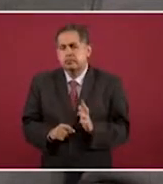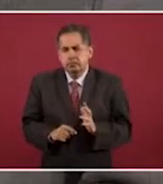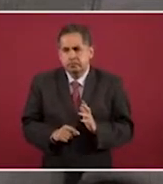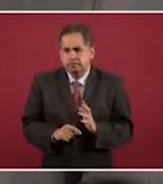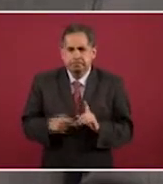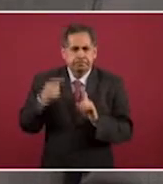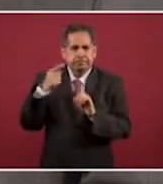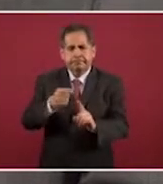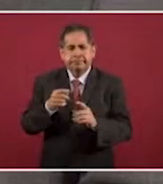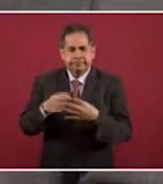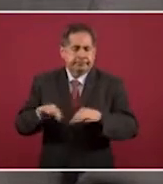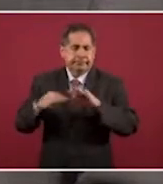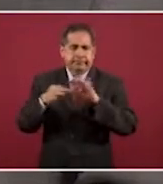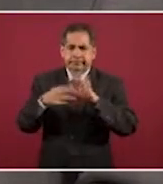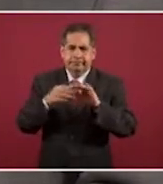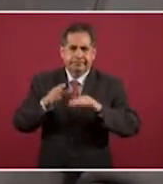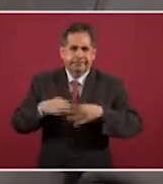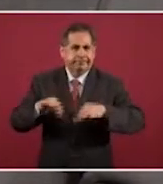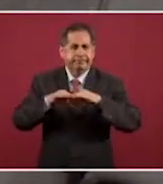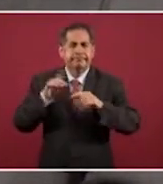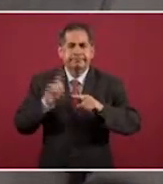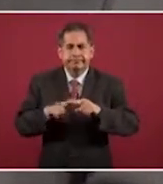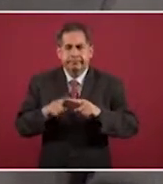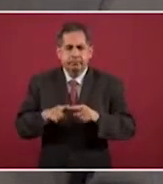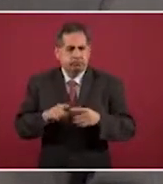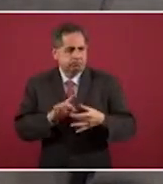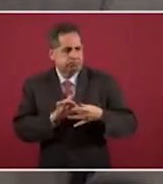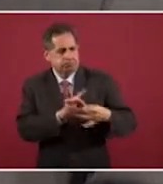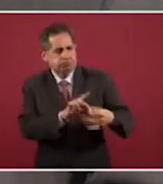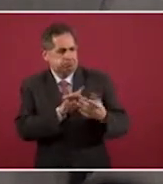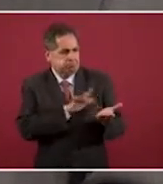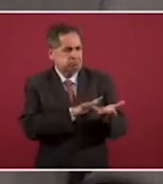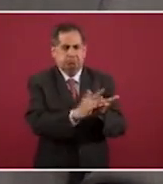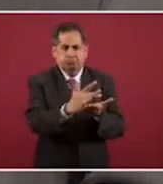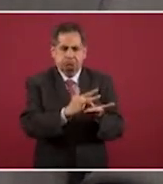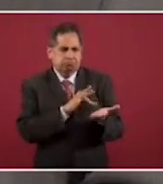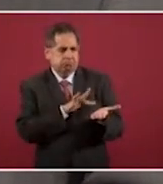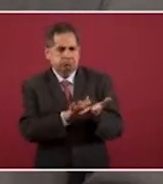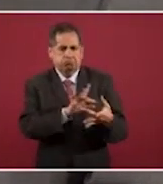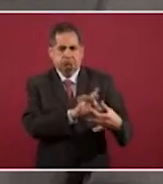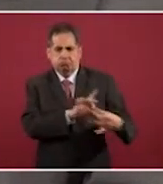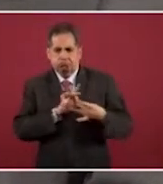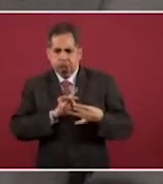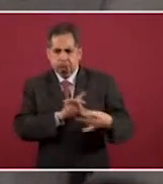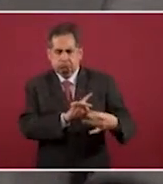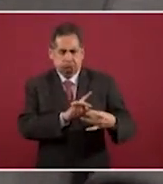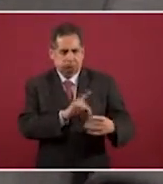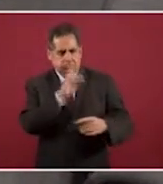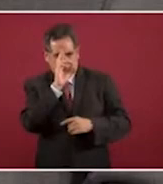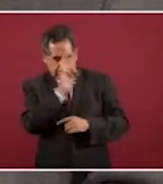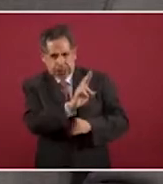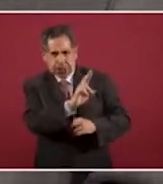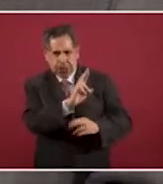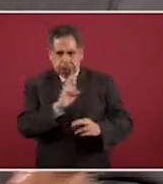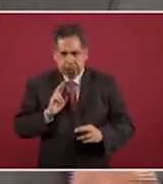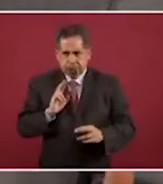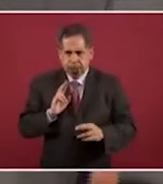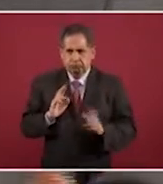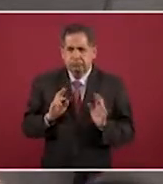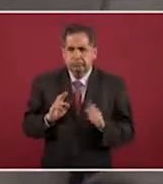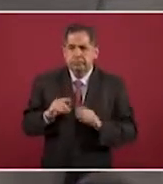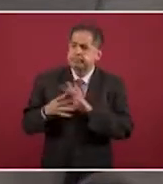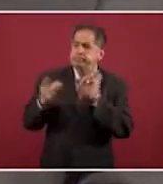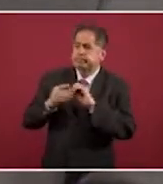como punto básico, la cooperación y el respeto. Pero no puedo